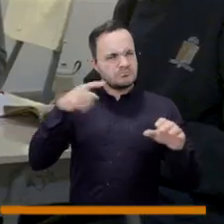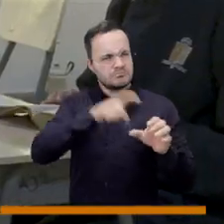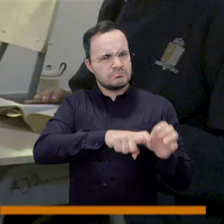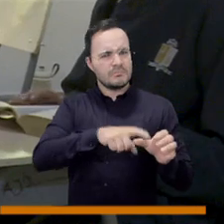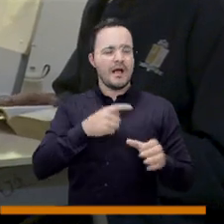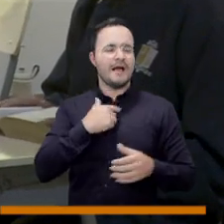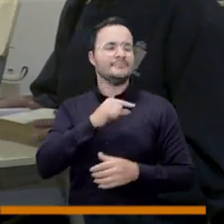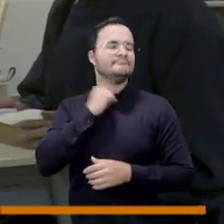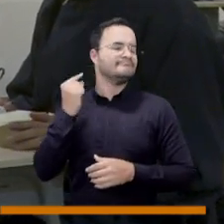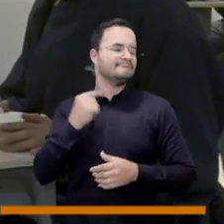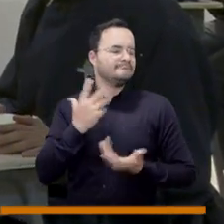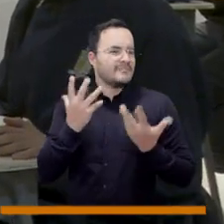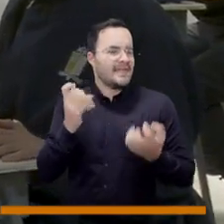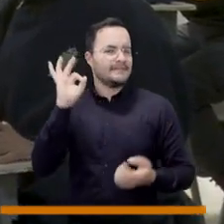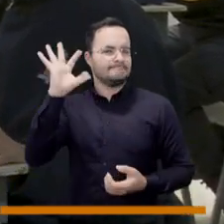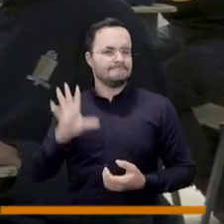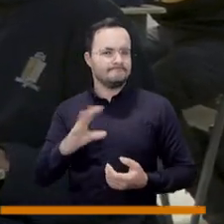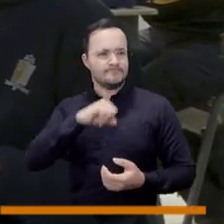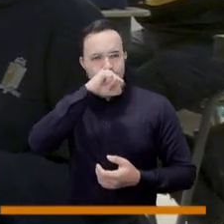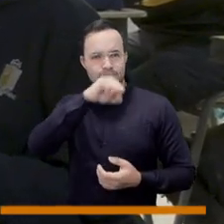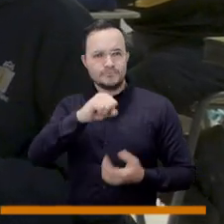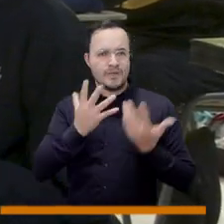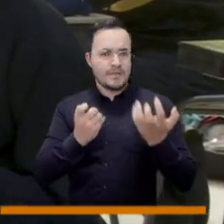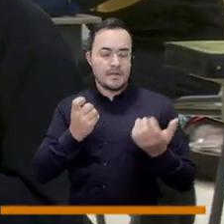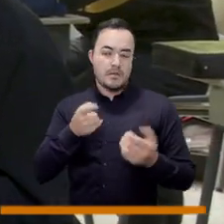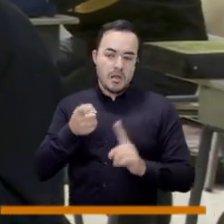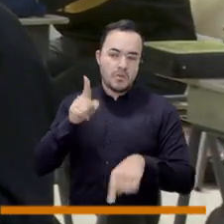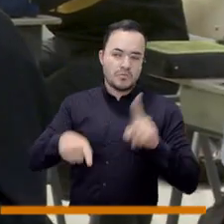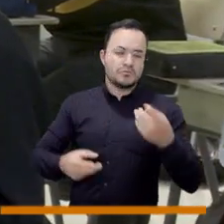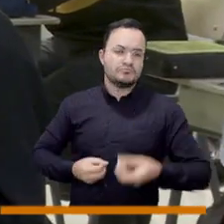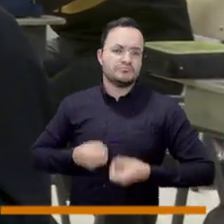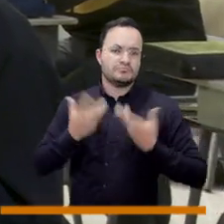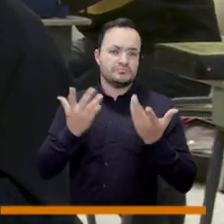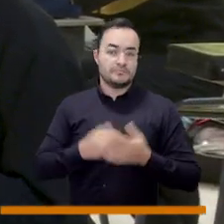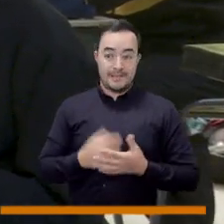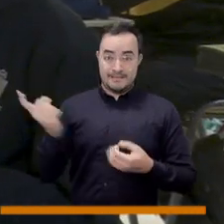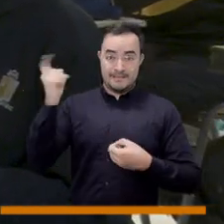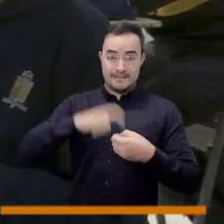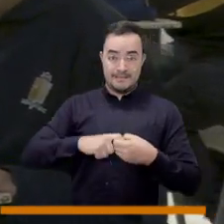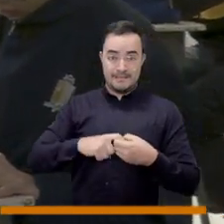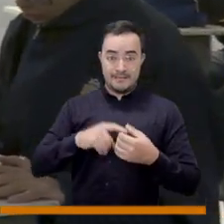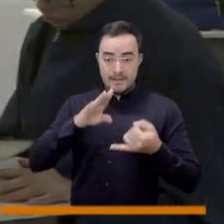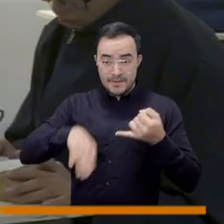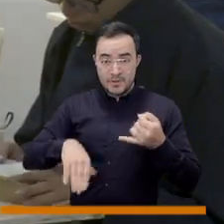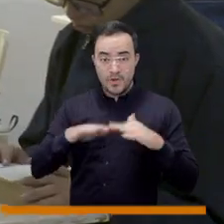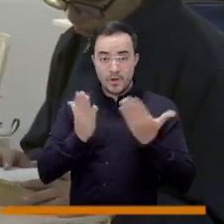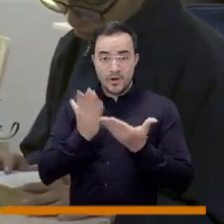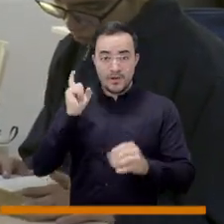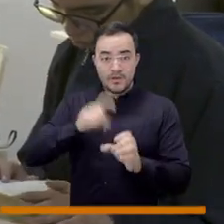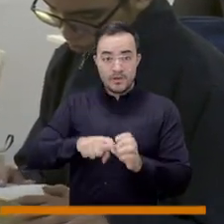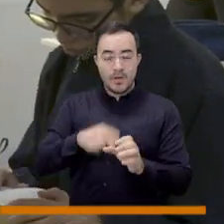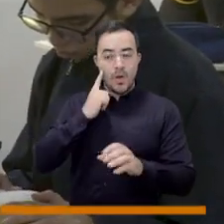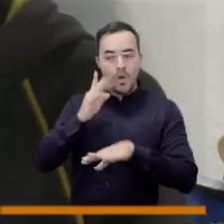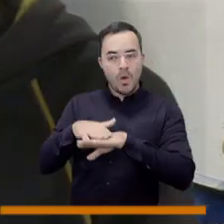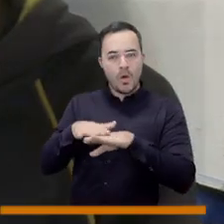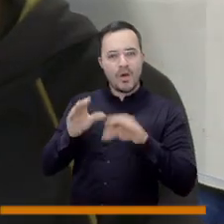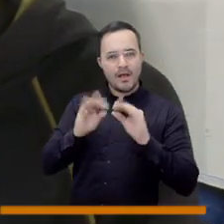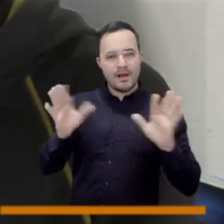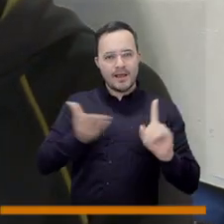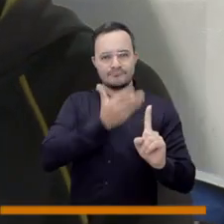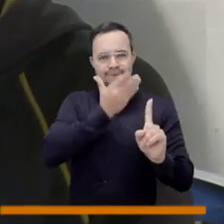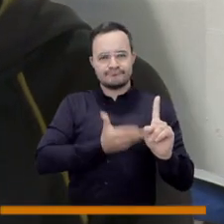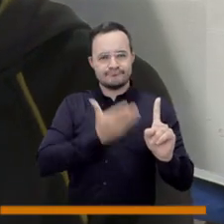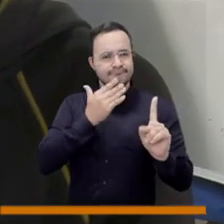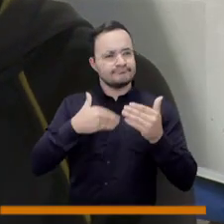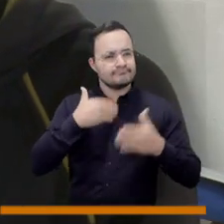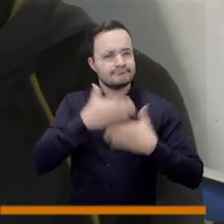sacerdotes. Cuando un estudiante viene al Seminario Menor, le presentamos un referente claro de persona. Es